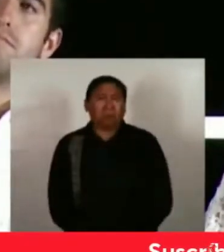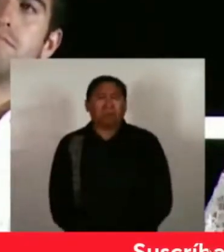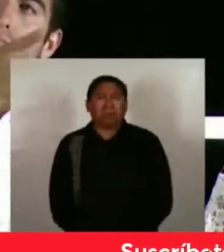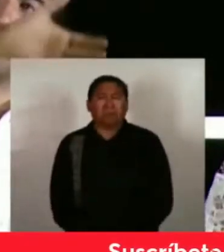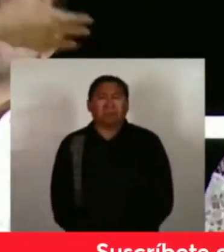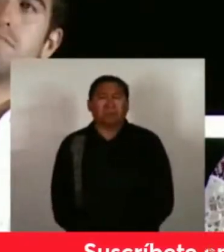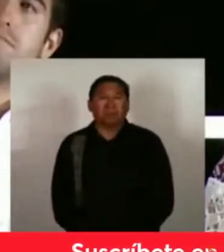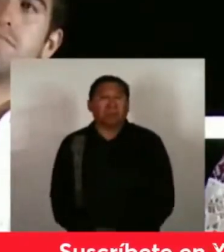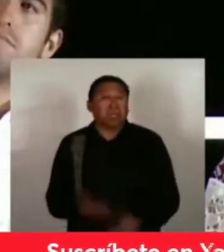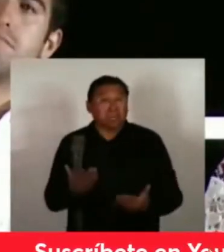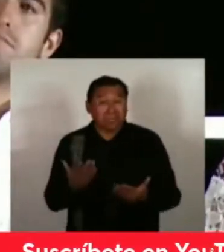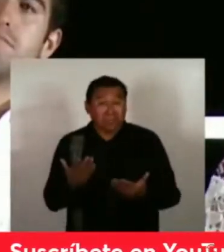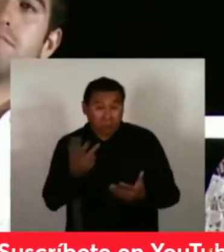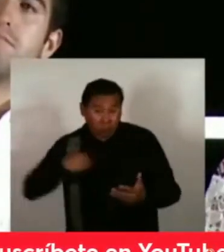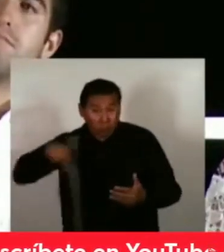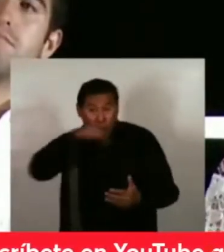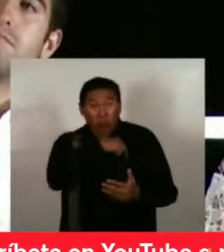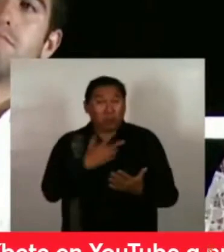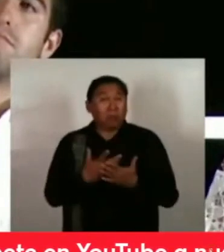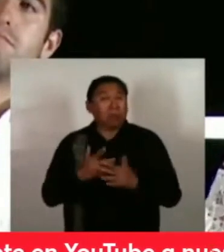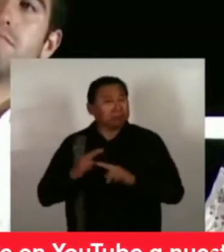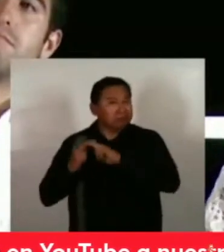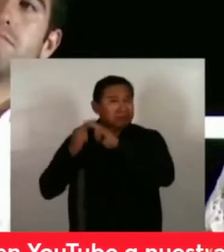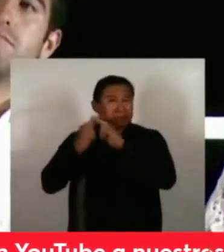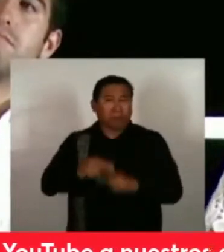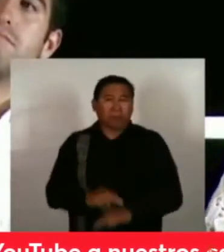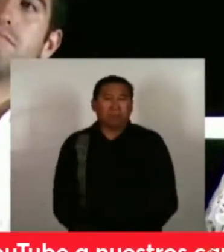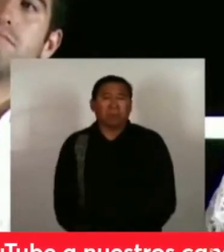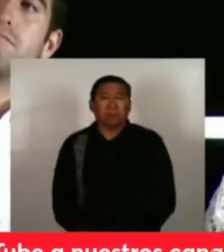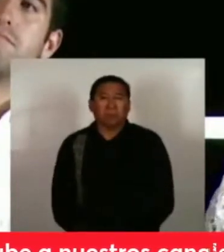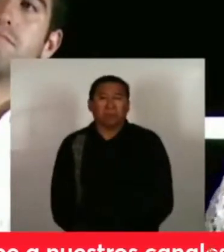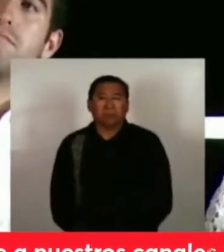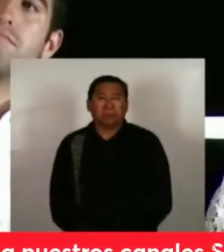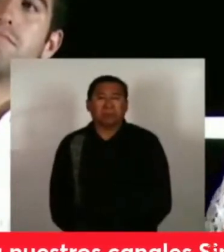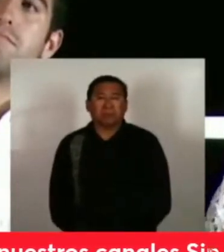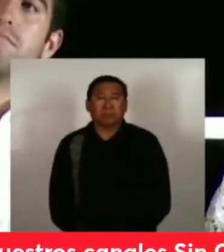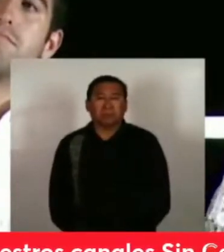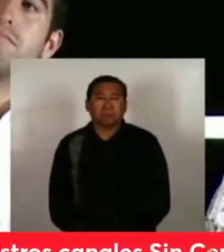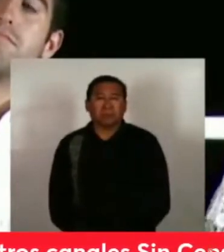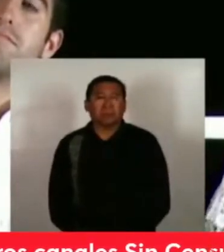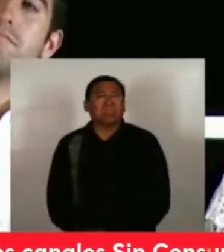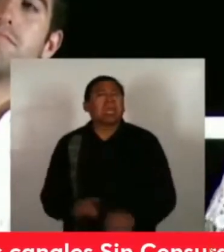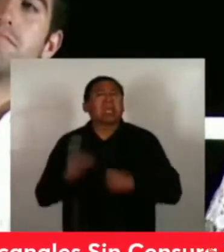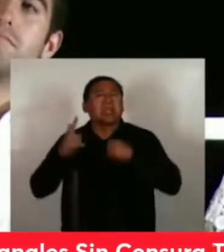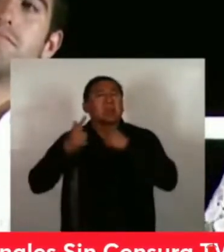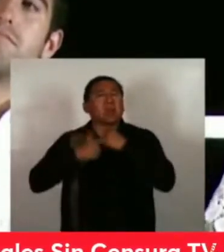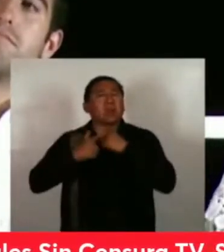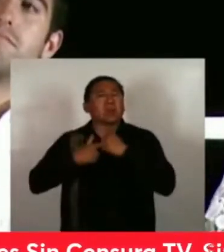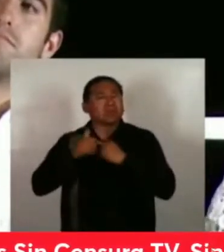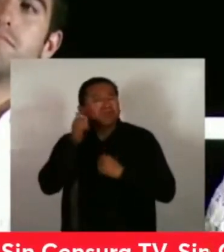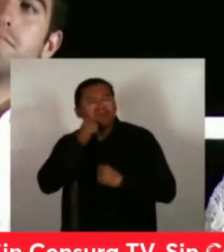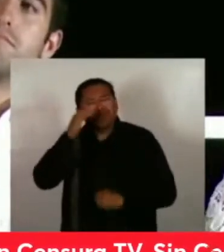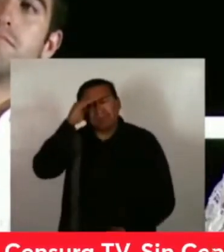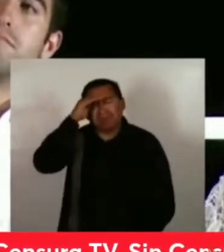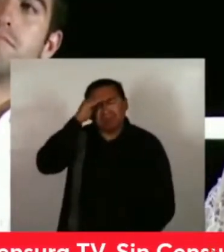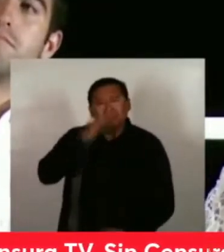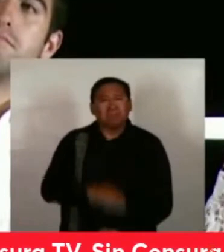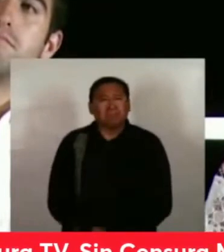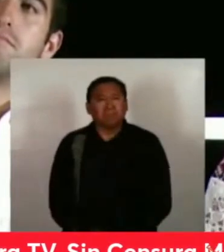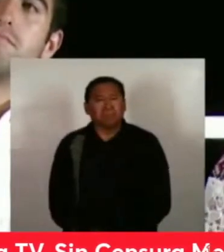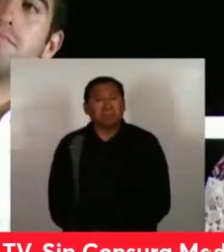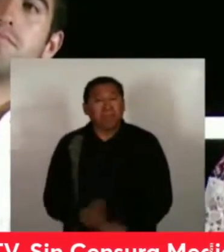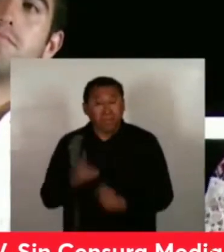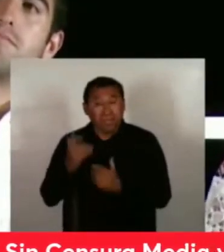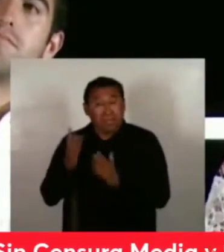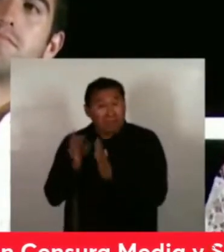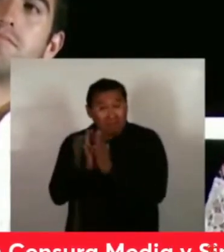Juárez, pero nosotros vamos a seguir. Y además, algo que siempre he pensado, yo